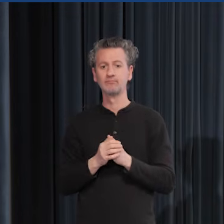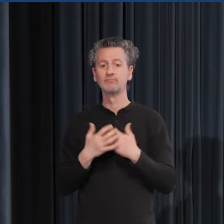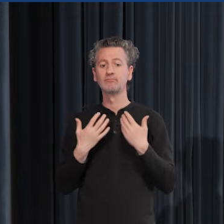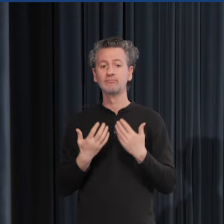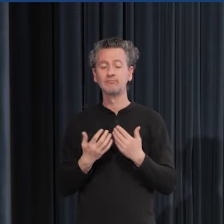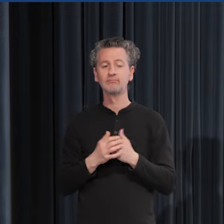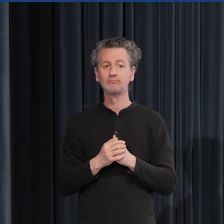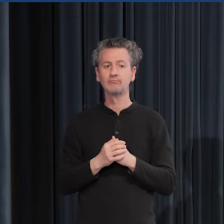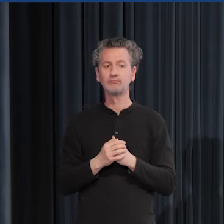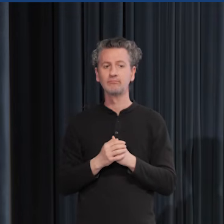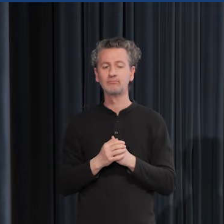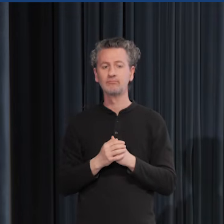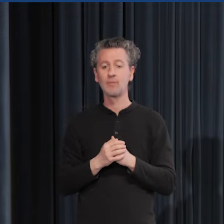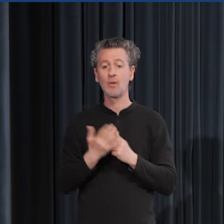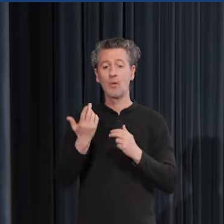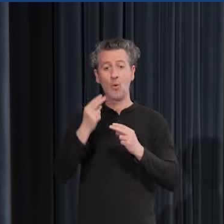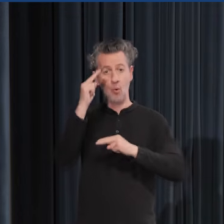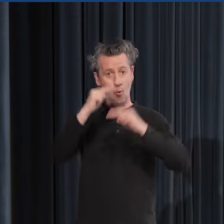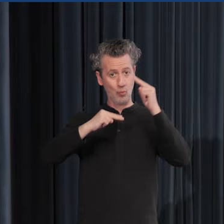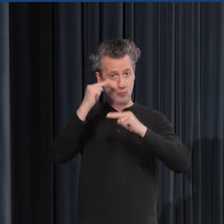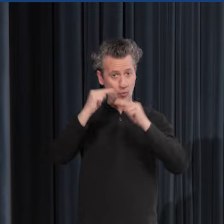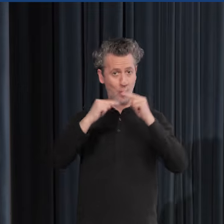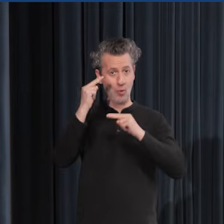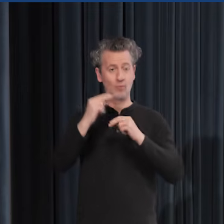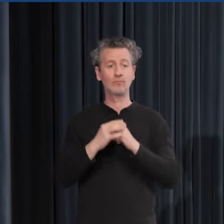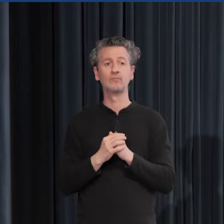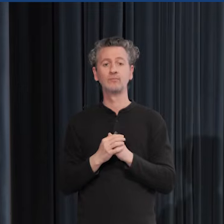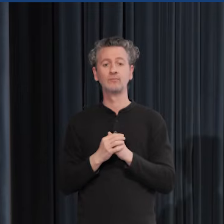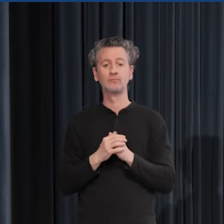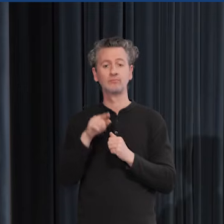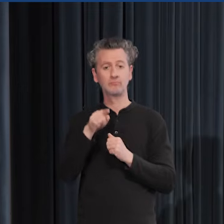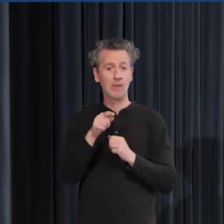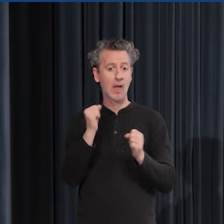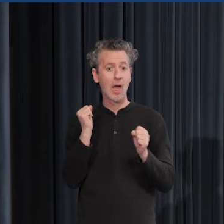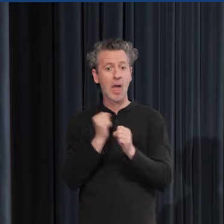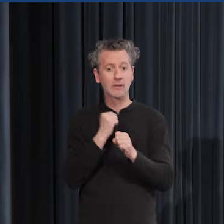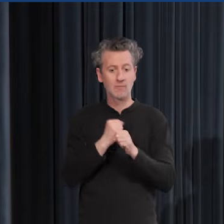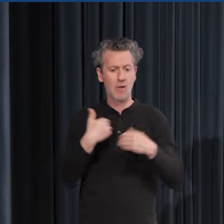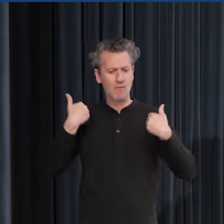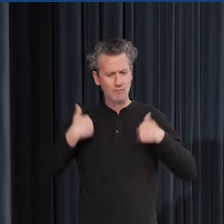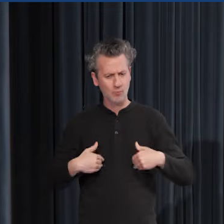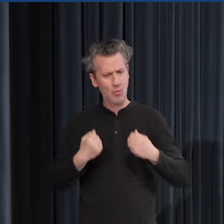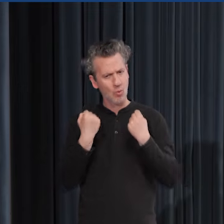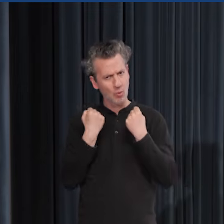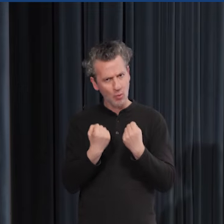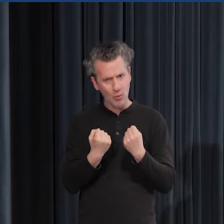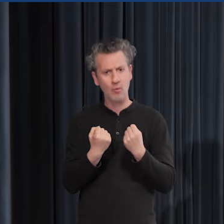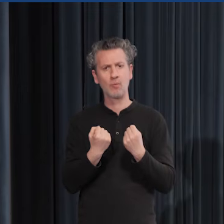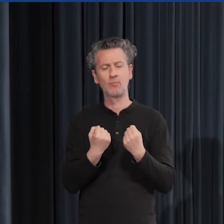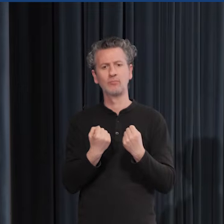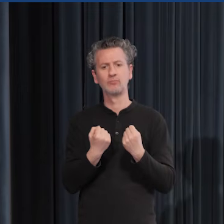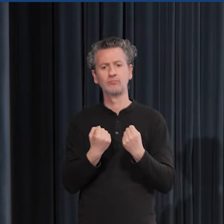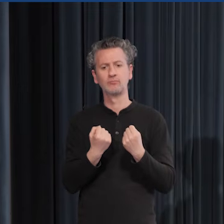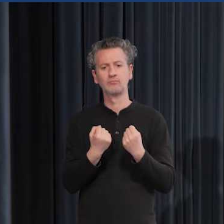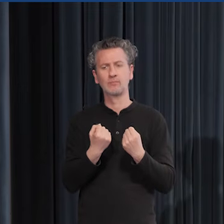O sea, la construcción hemos visto que son actividades físicamente exigentes, que hay una exposición